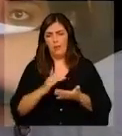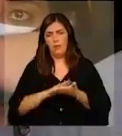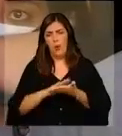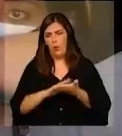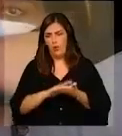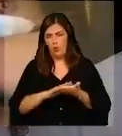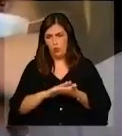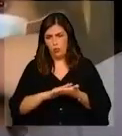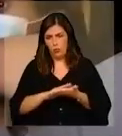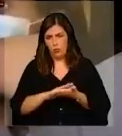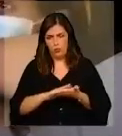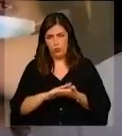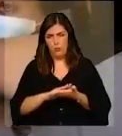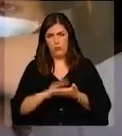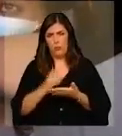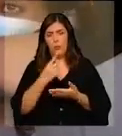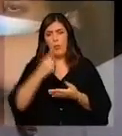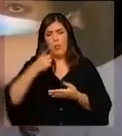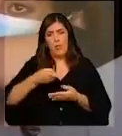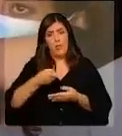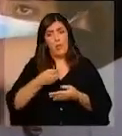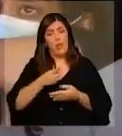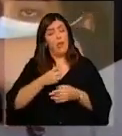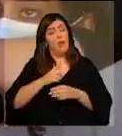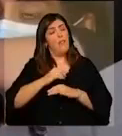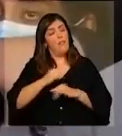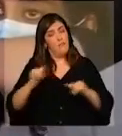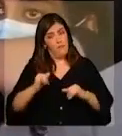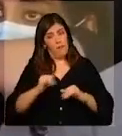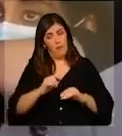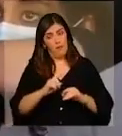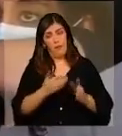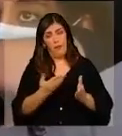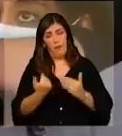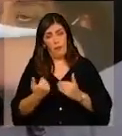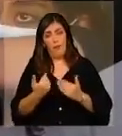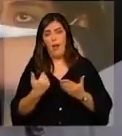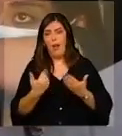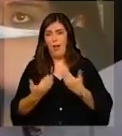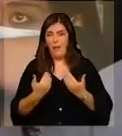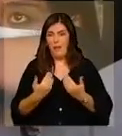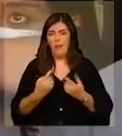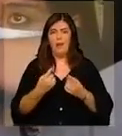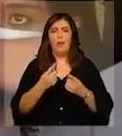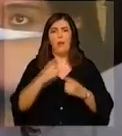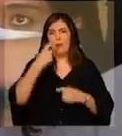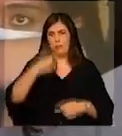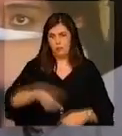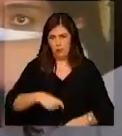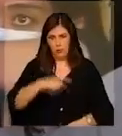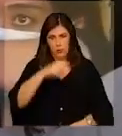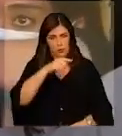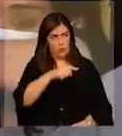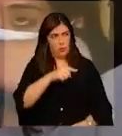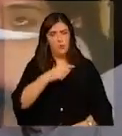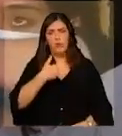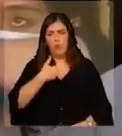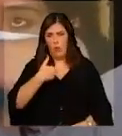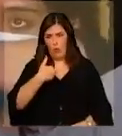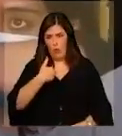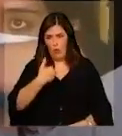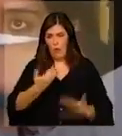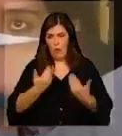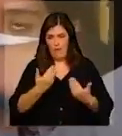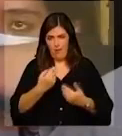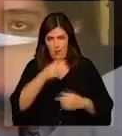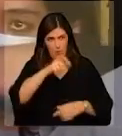Lo paramos, lo mandé parar. Hablé con la persona, varios hablamos con la persona, yo personalmente habló, entendió que había cometido